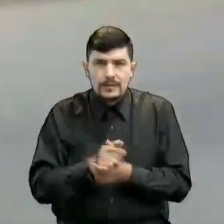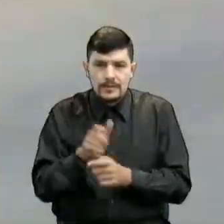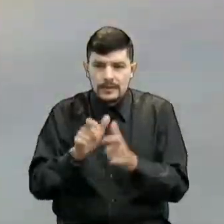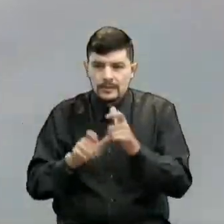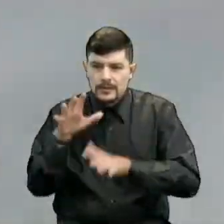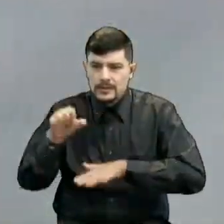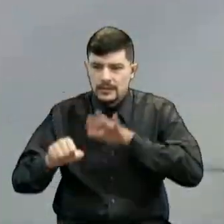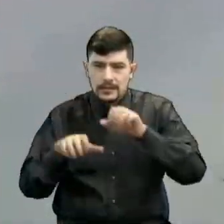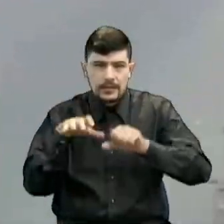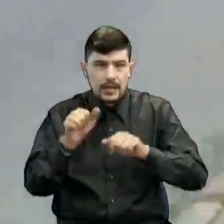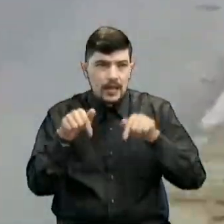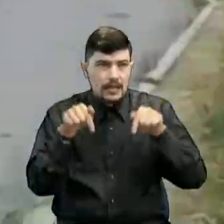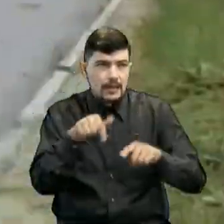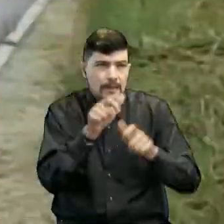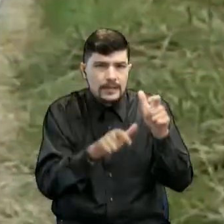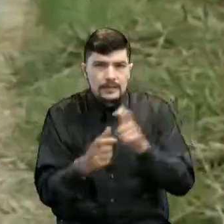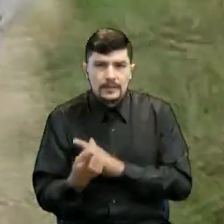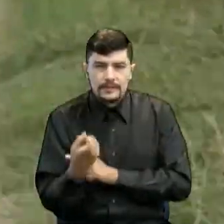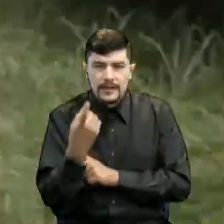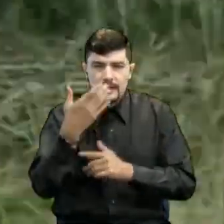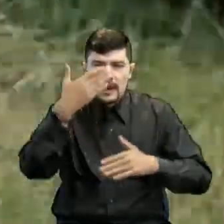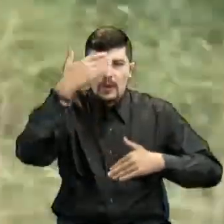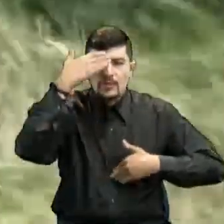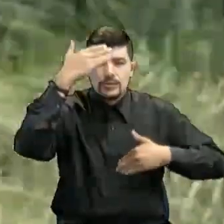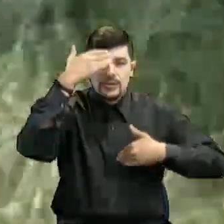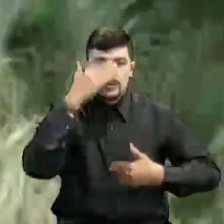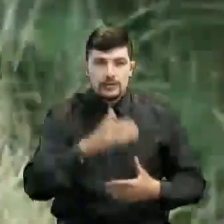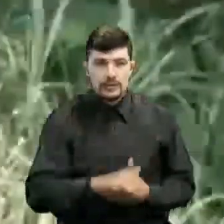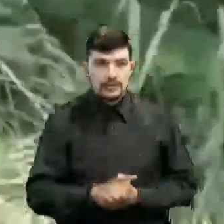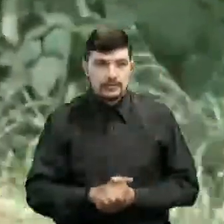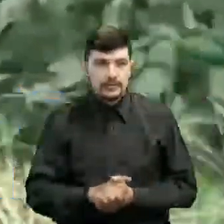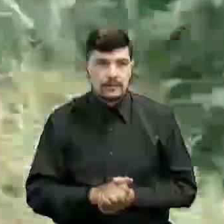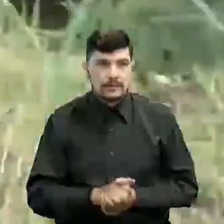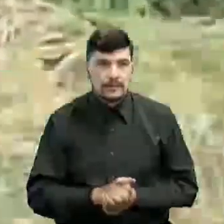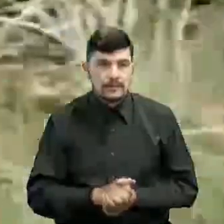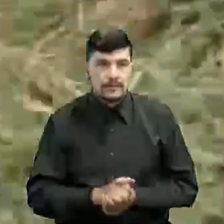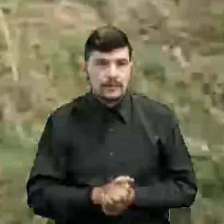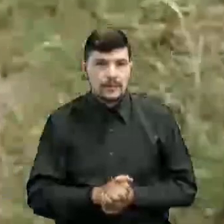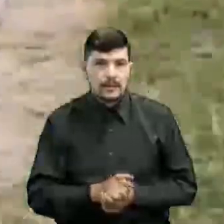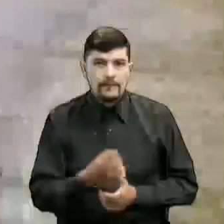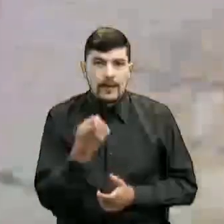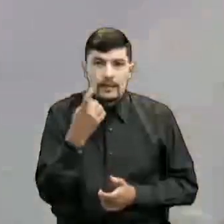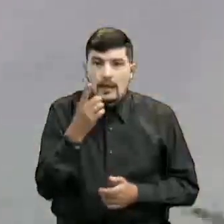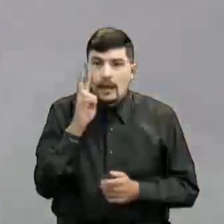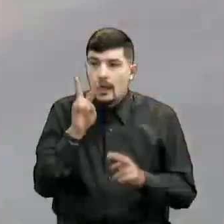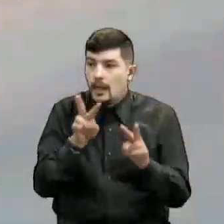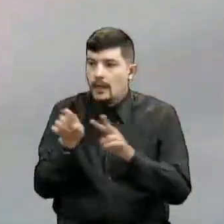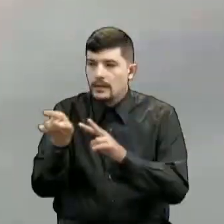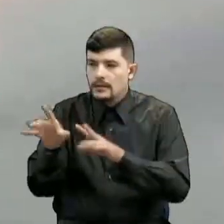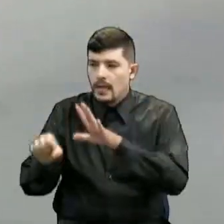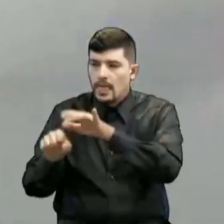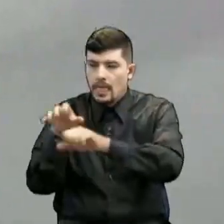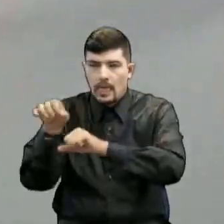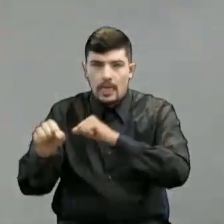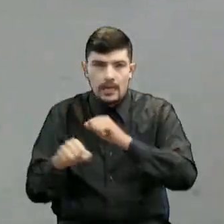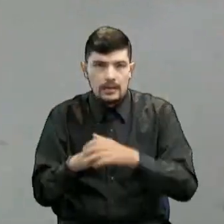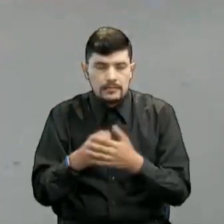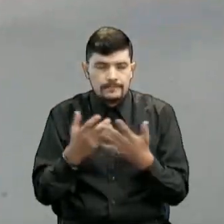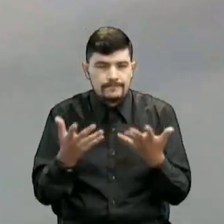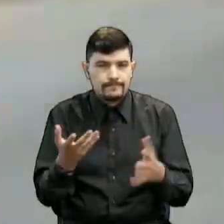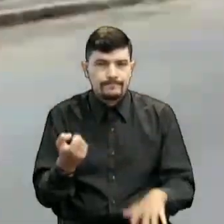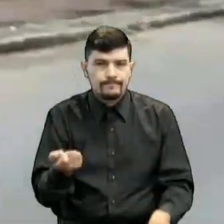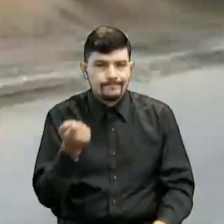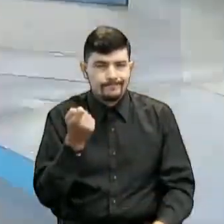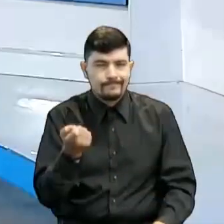Lamentablemente esto no tiene conciencia, vean. Ahora falta es que se metan por acá también y se apropien.